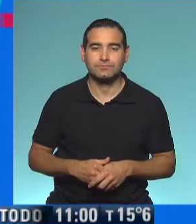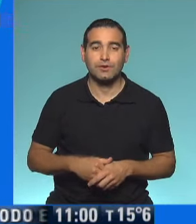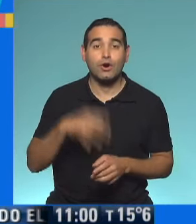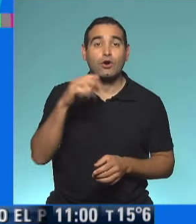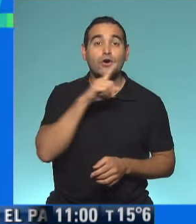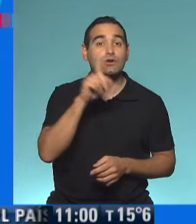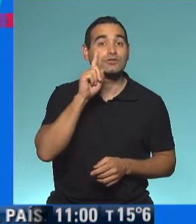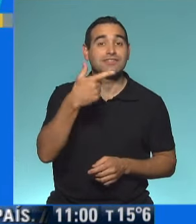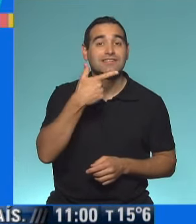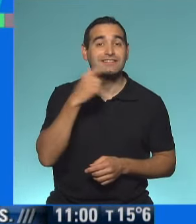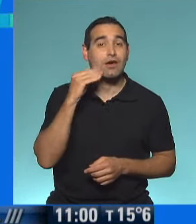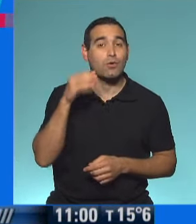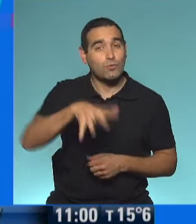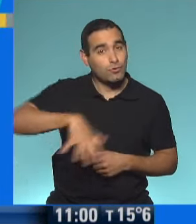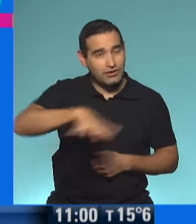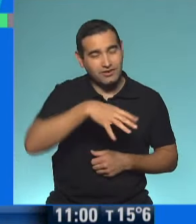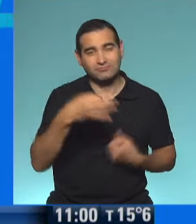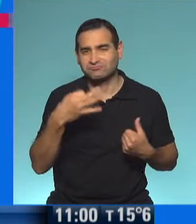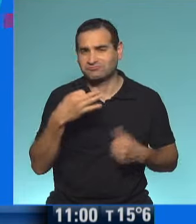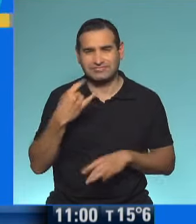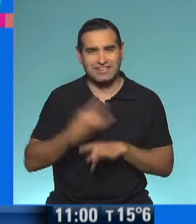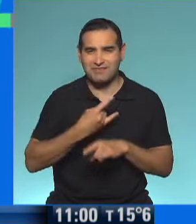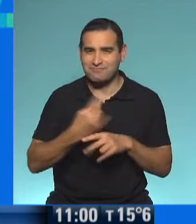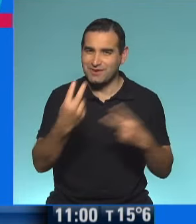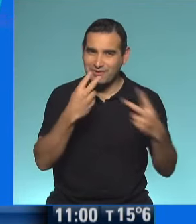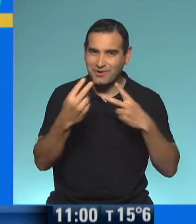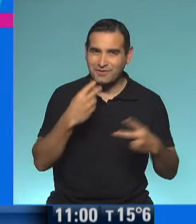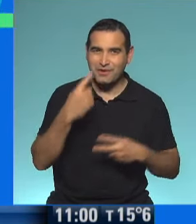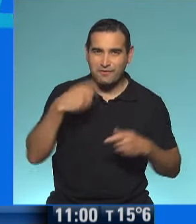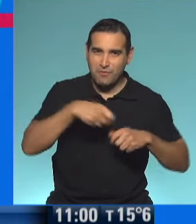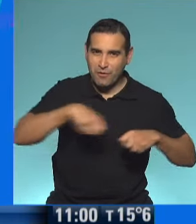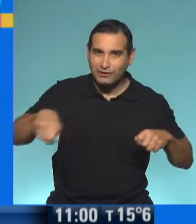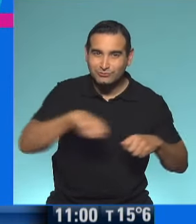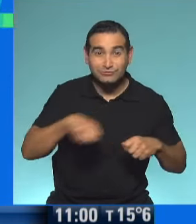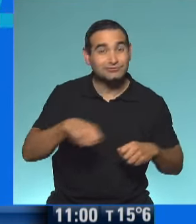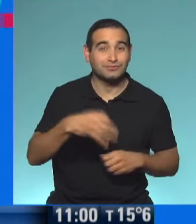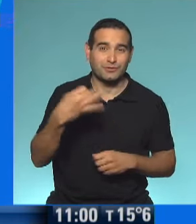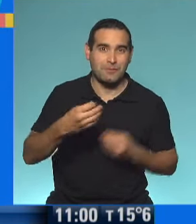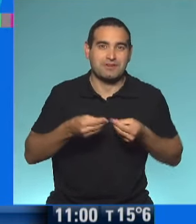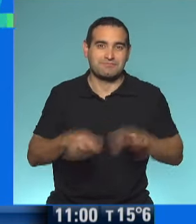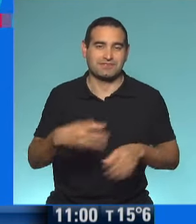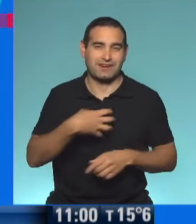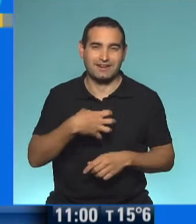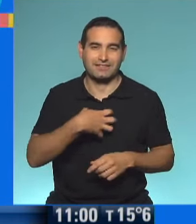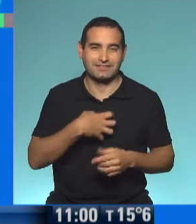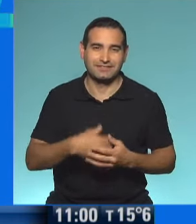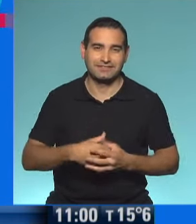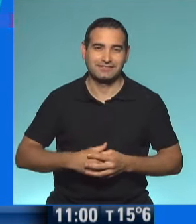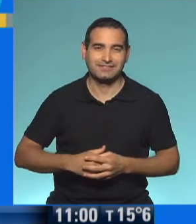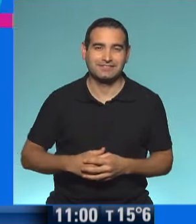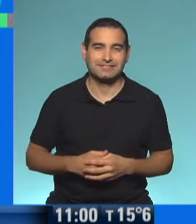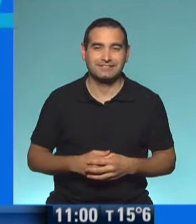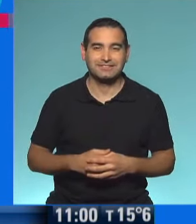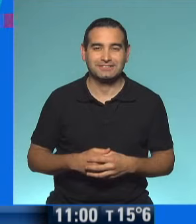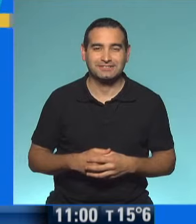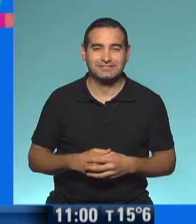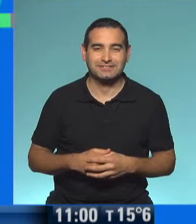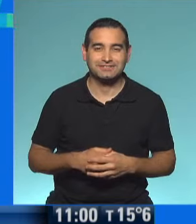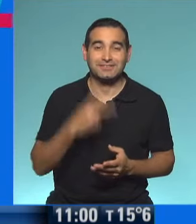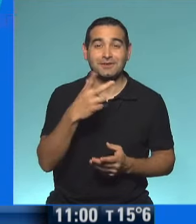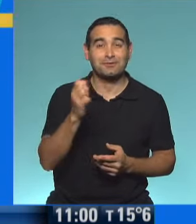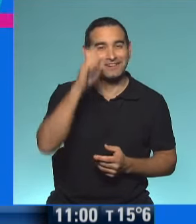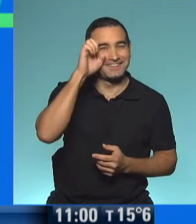Oti de Hurlingham. Siempre presente, mirá la cartuchera. Con su cartuchera para empezar las clases. Mirá